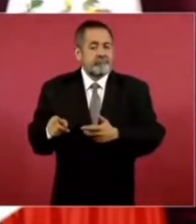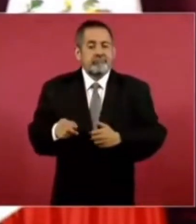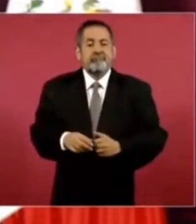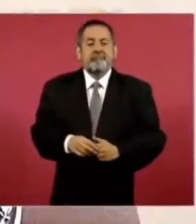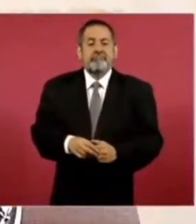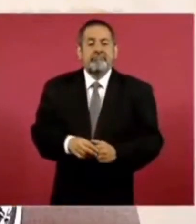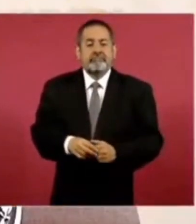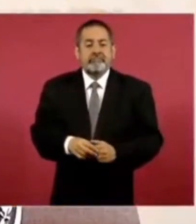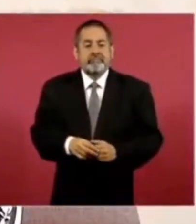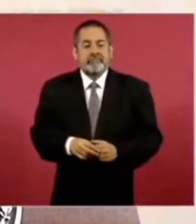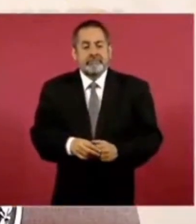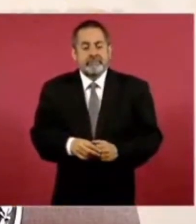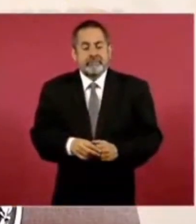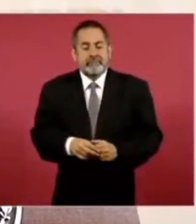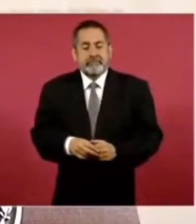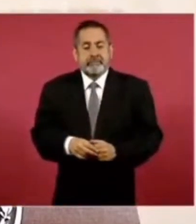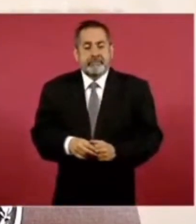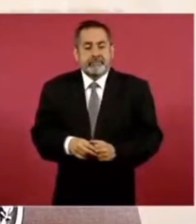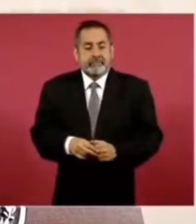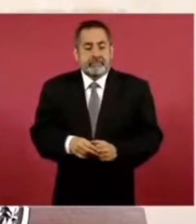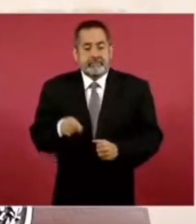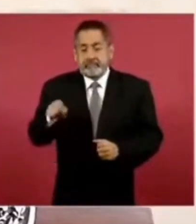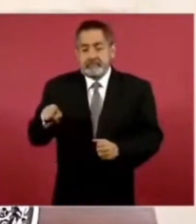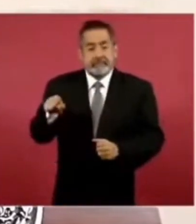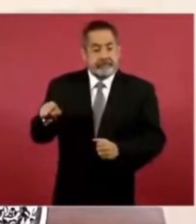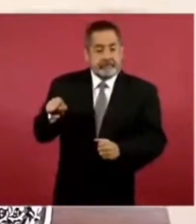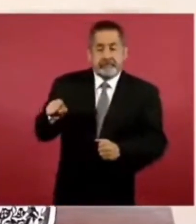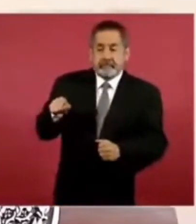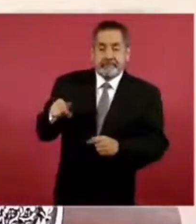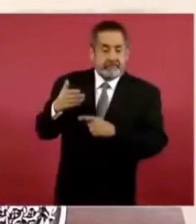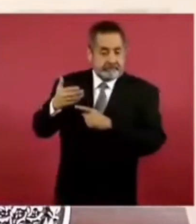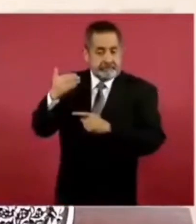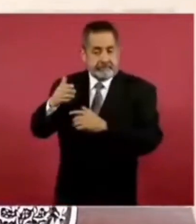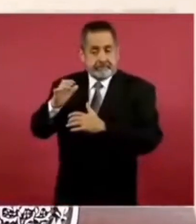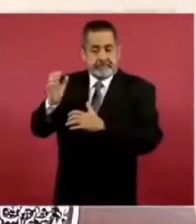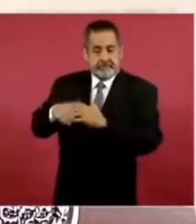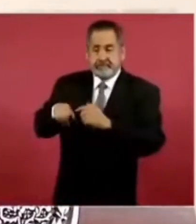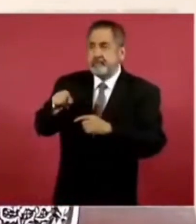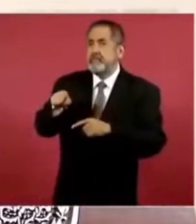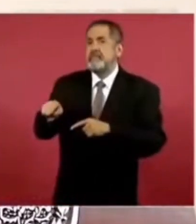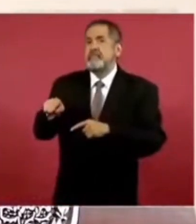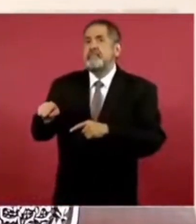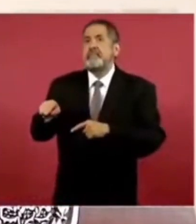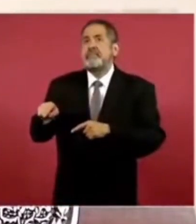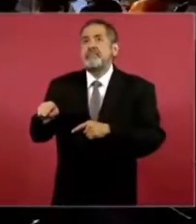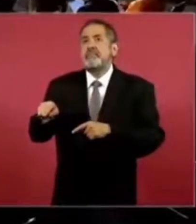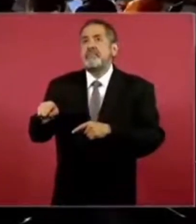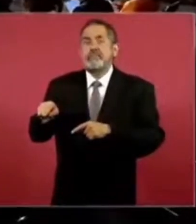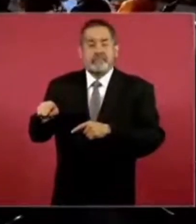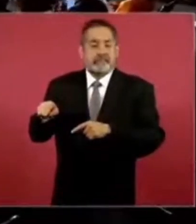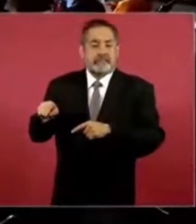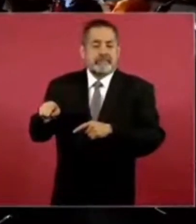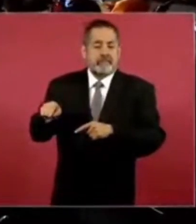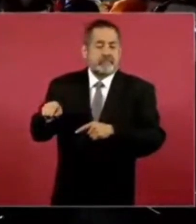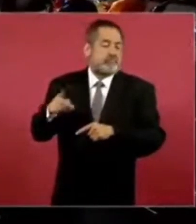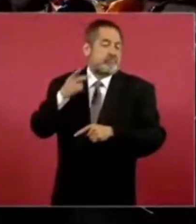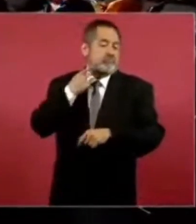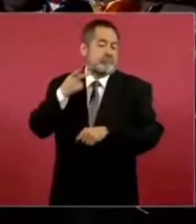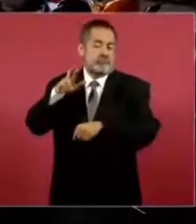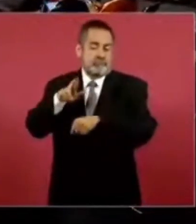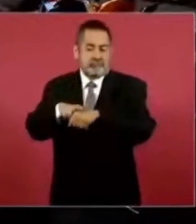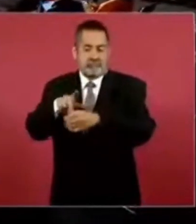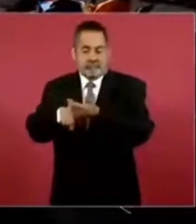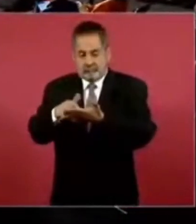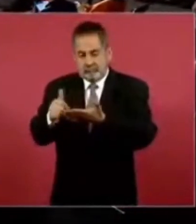honesto había terminado como procurador aquí en la